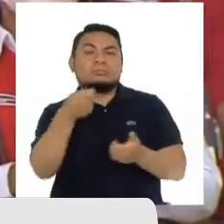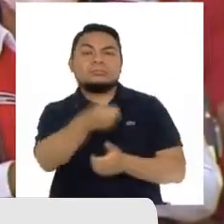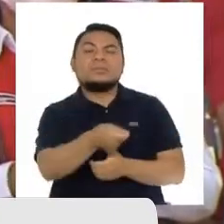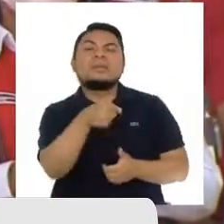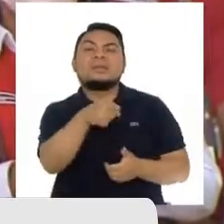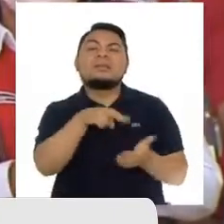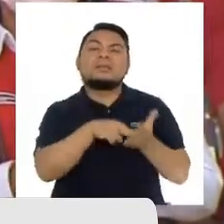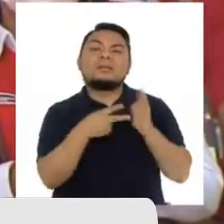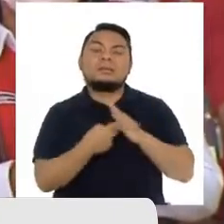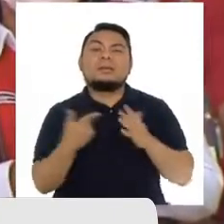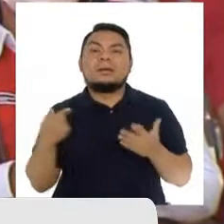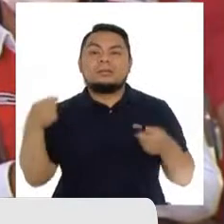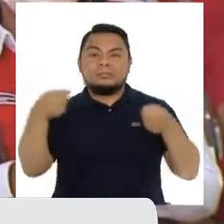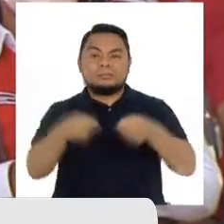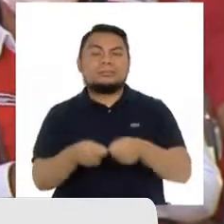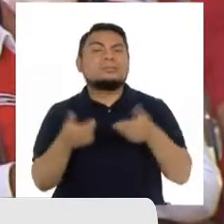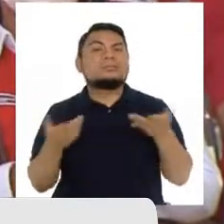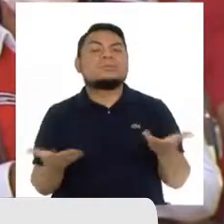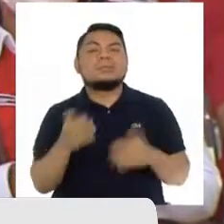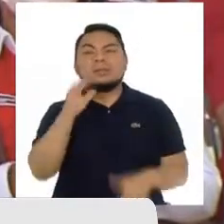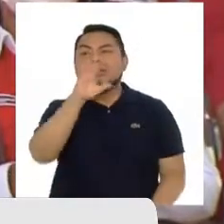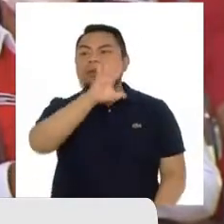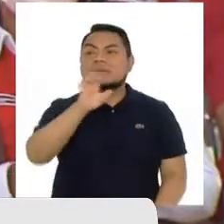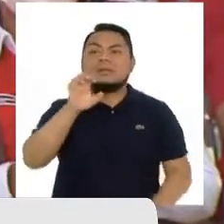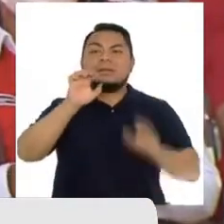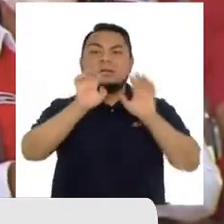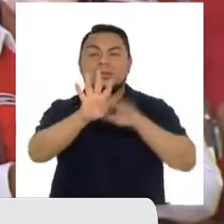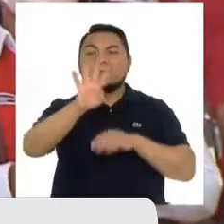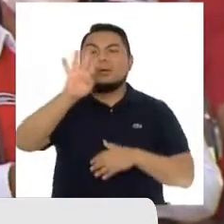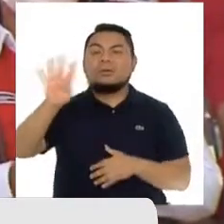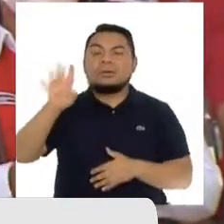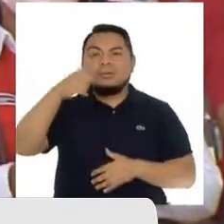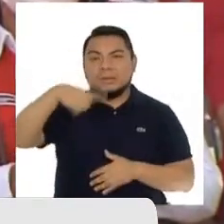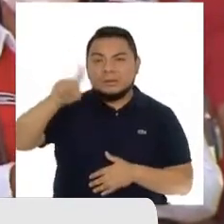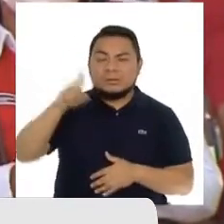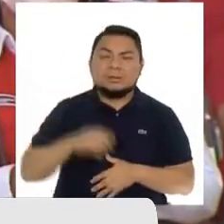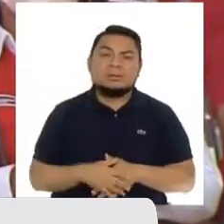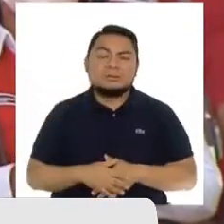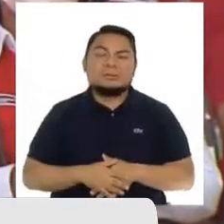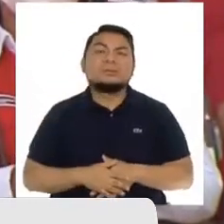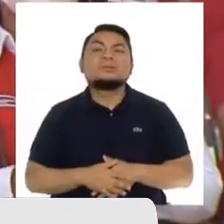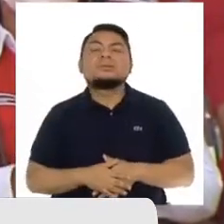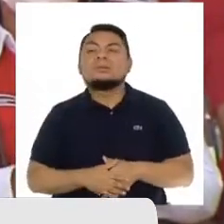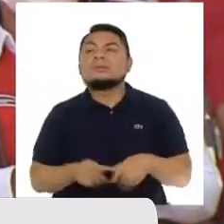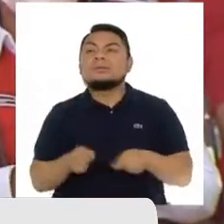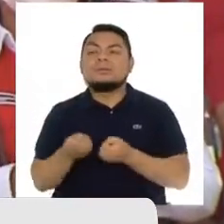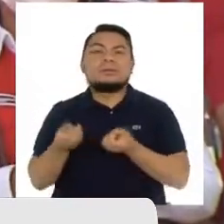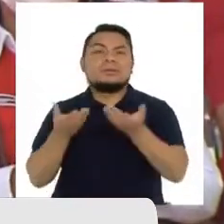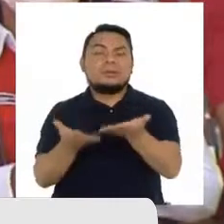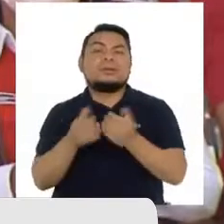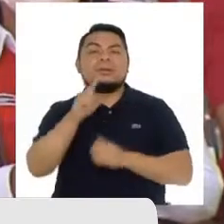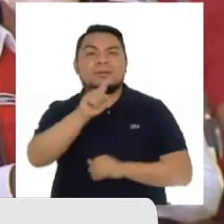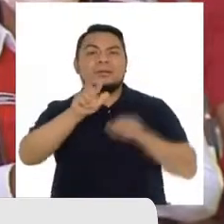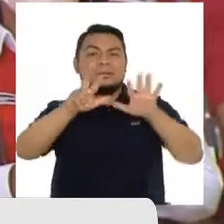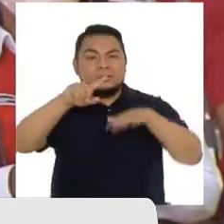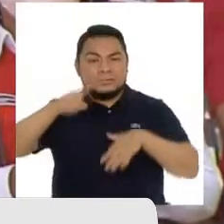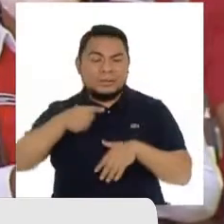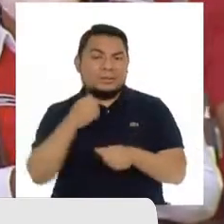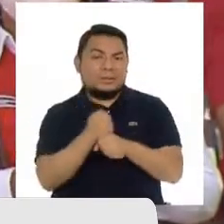representaron una inversión de 544 millones y generaron 18.000